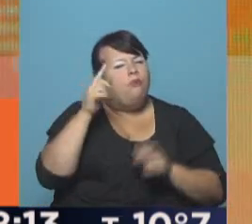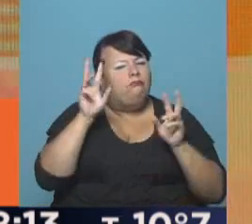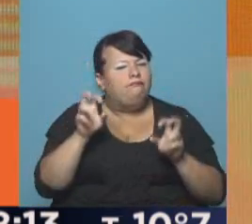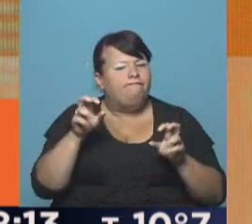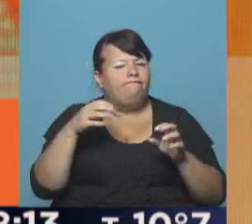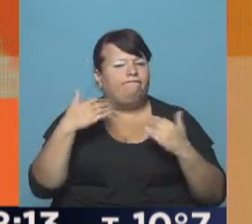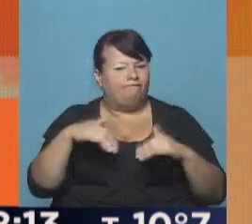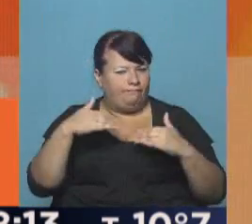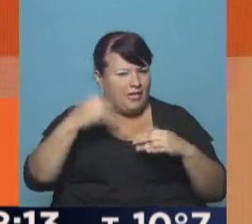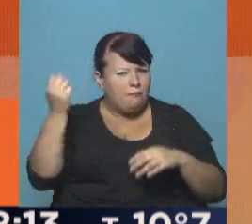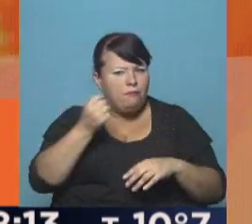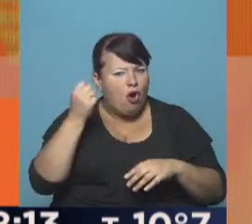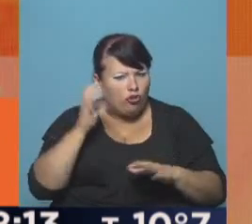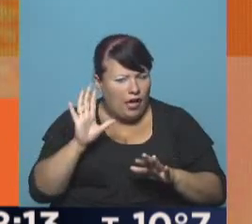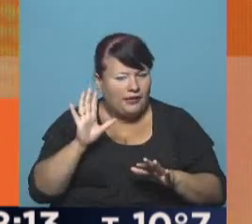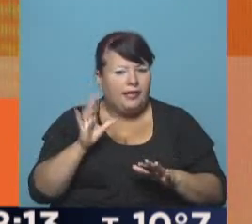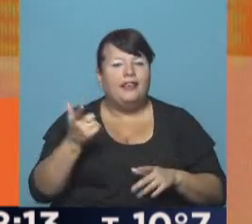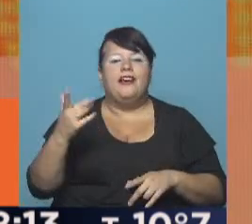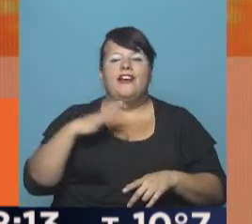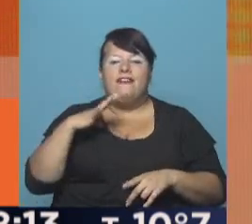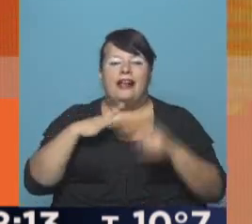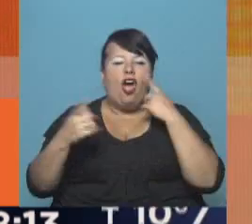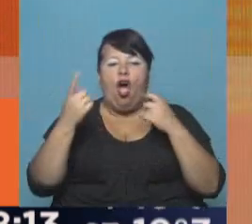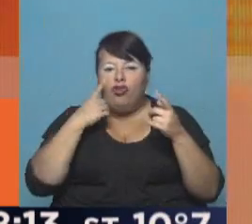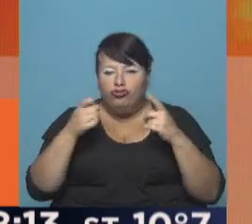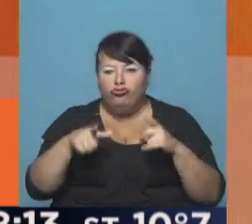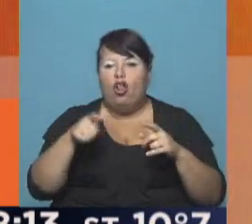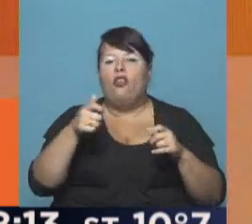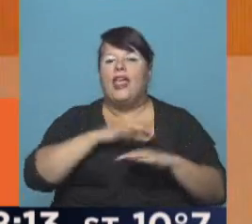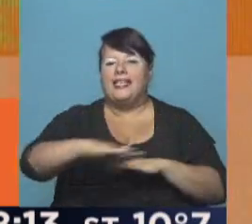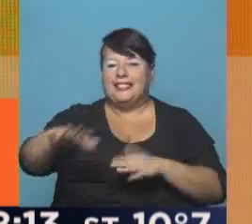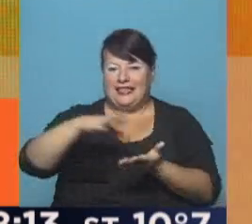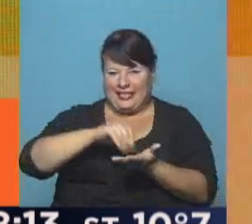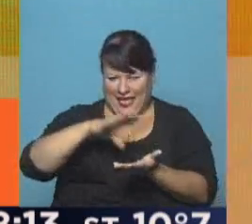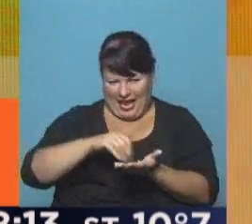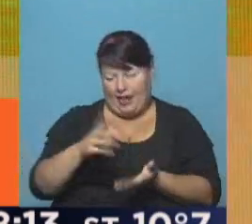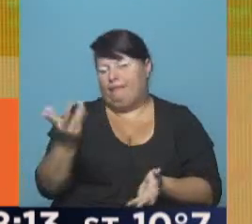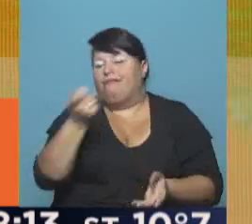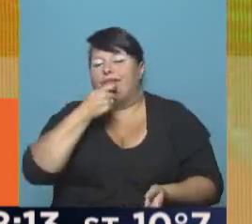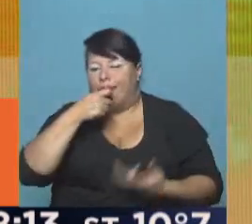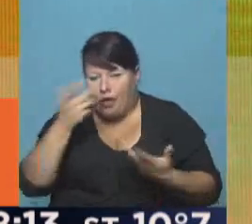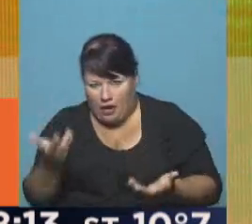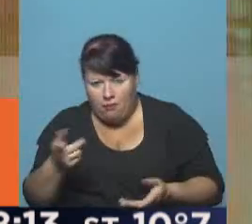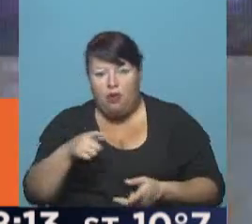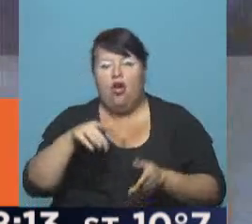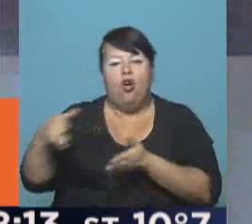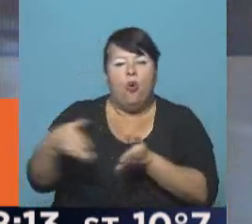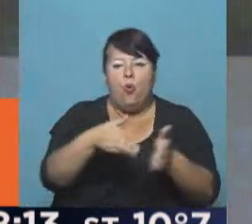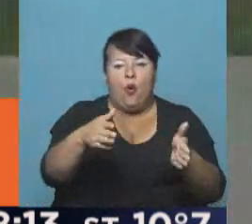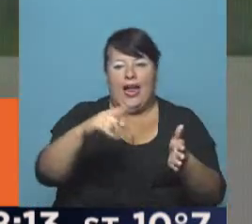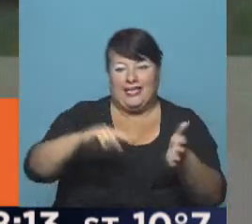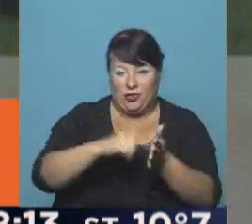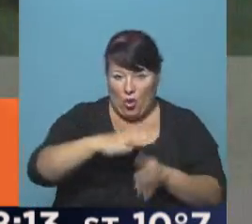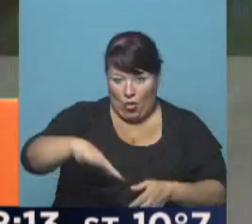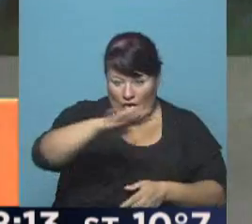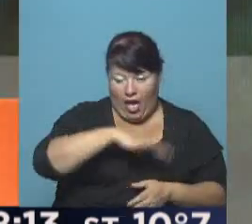determinantes es la falta de regulación en el uso del suelo por ejemplo en las cuencas urbanas